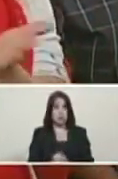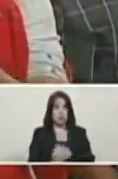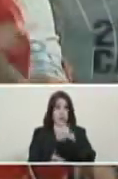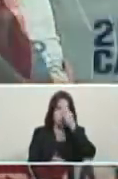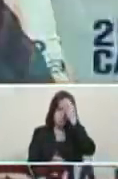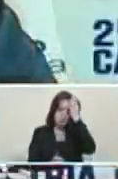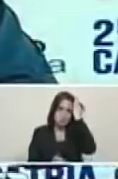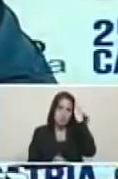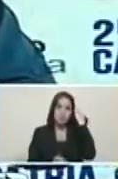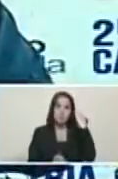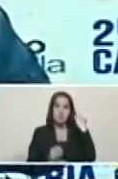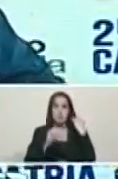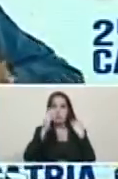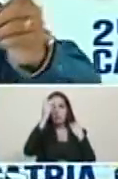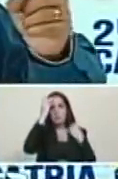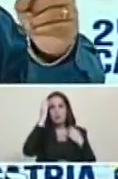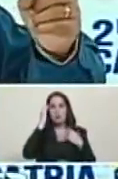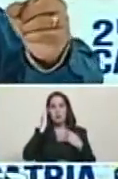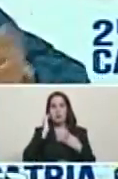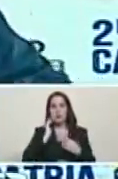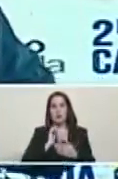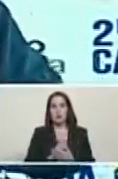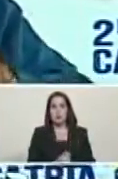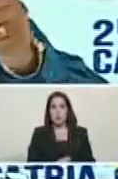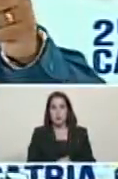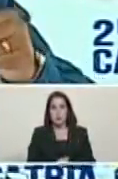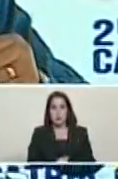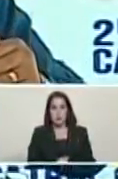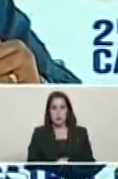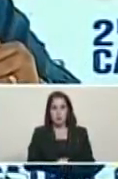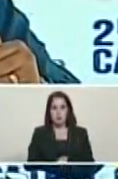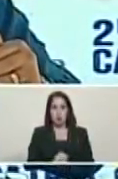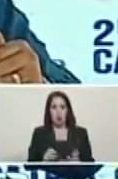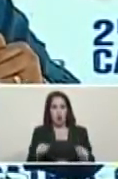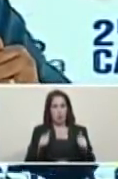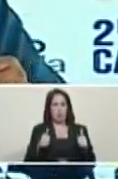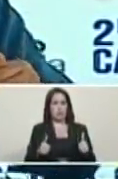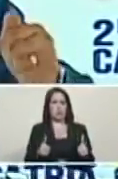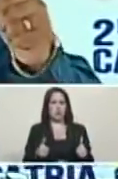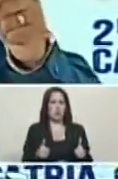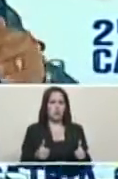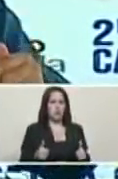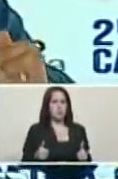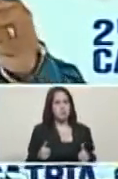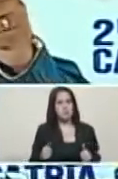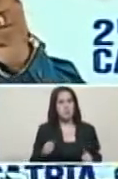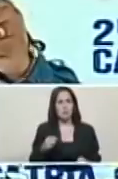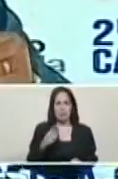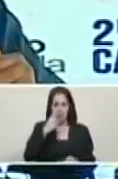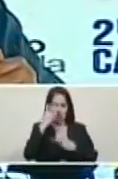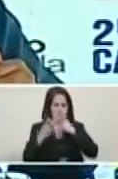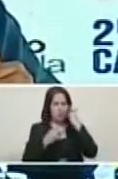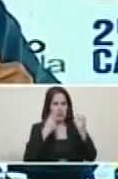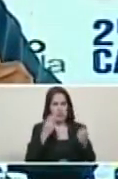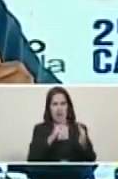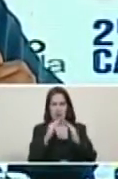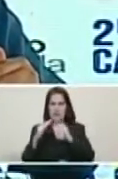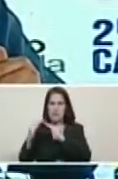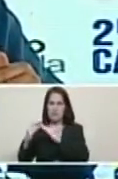El plan 100% pensionado nació de las visitas casa por